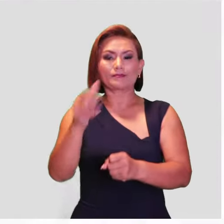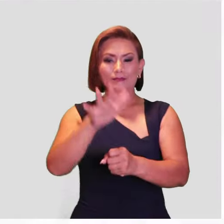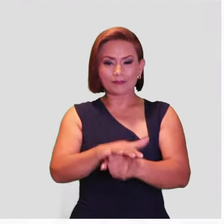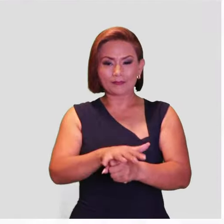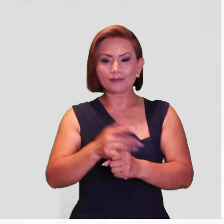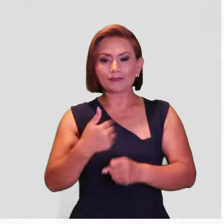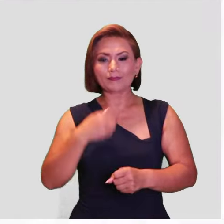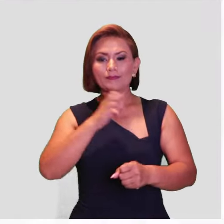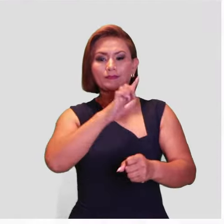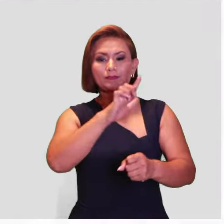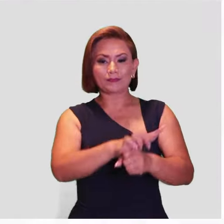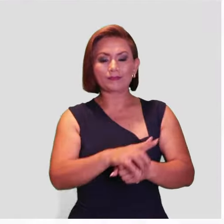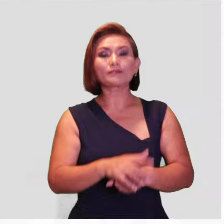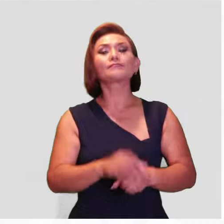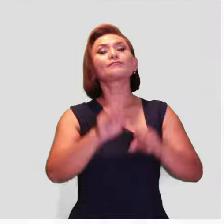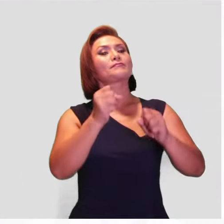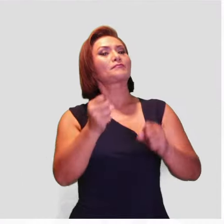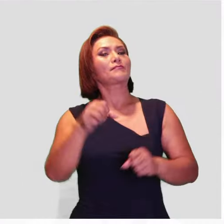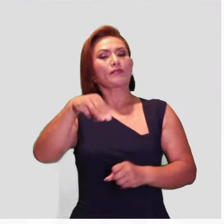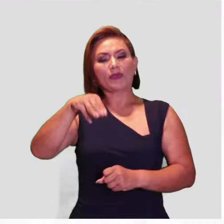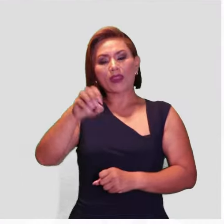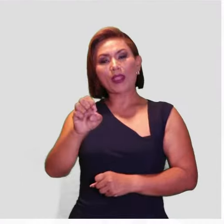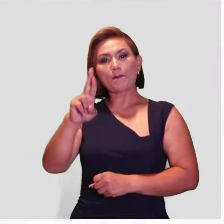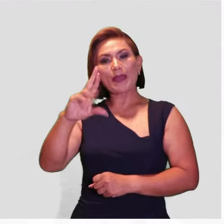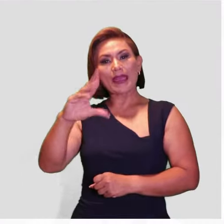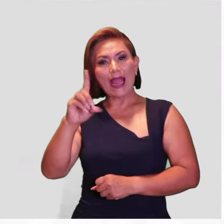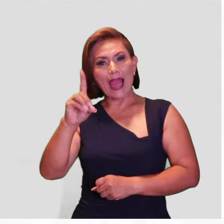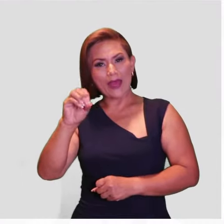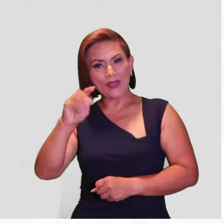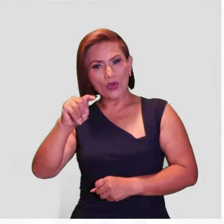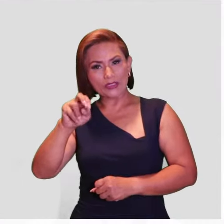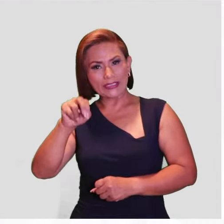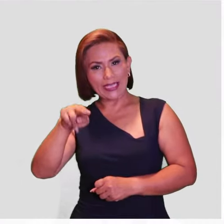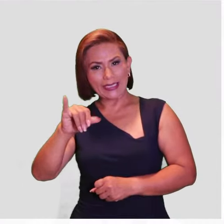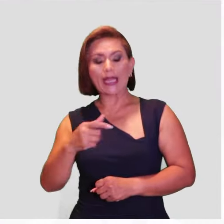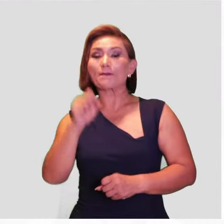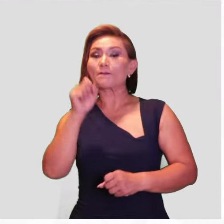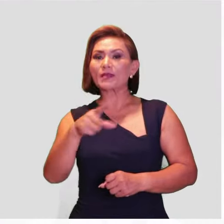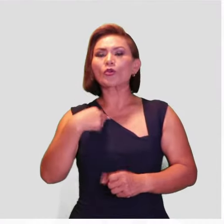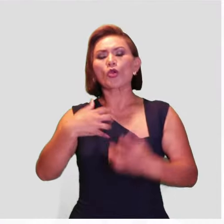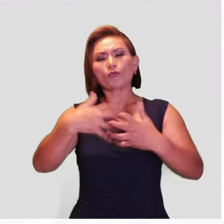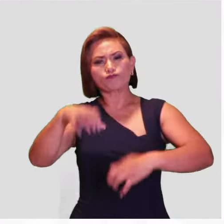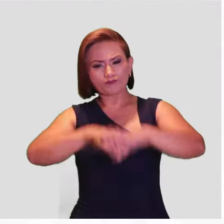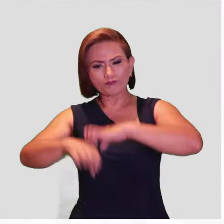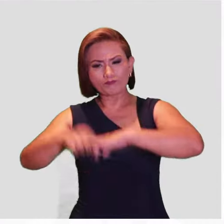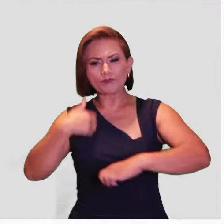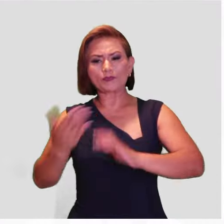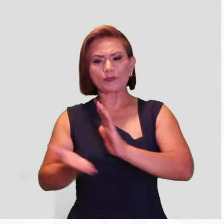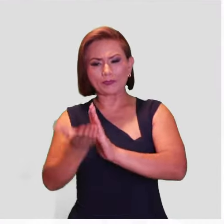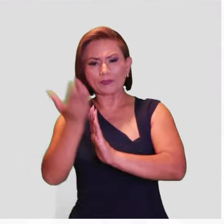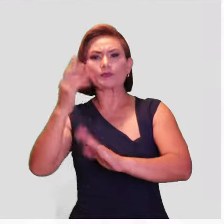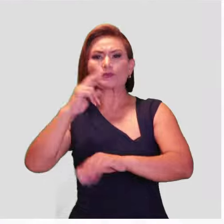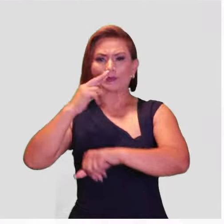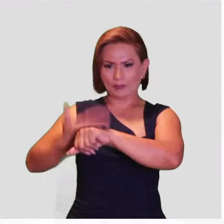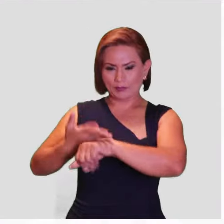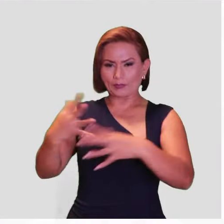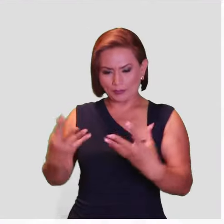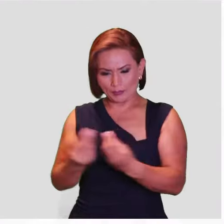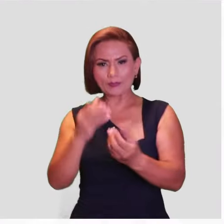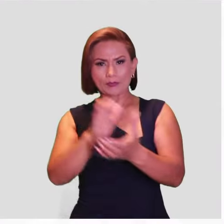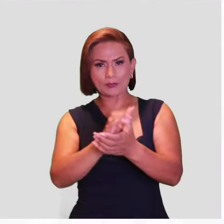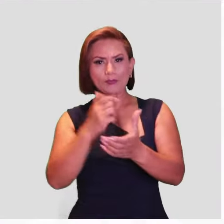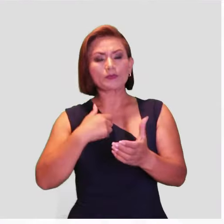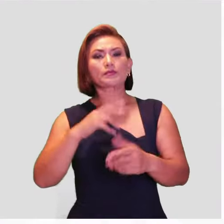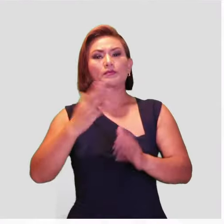con especialidad en Mercadotecnia. Además, soy empresaria, me dedico a la construcción. Junto con mi esposo tenemos una constructora. También